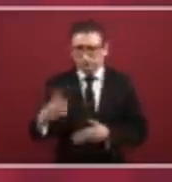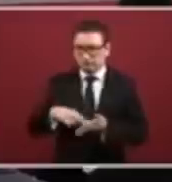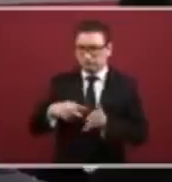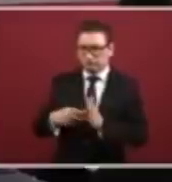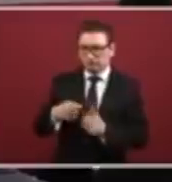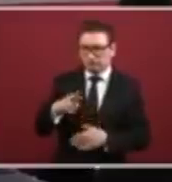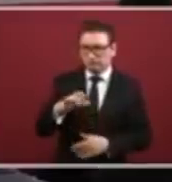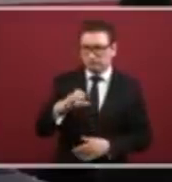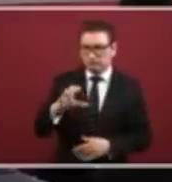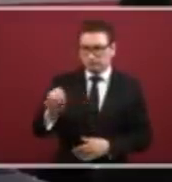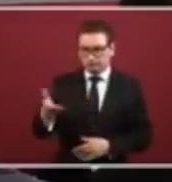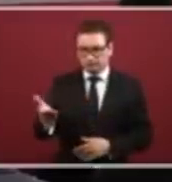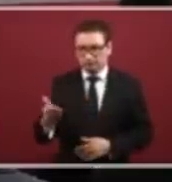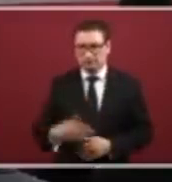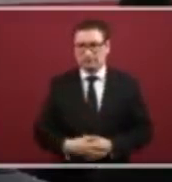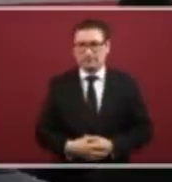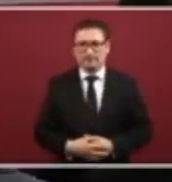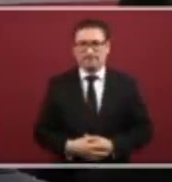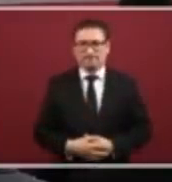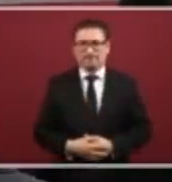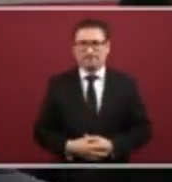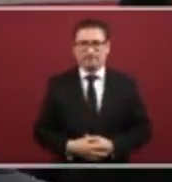Nal.